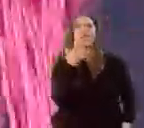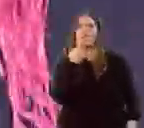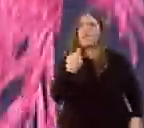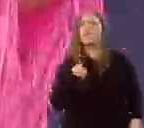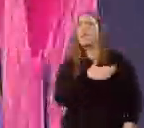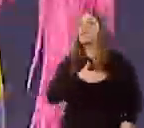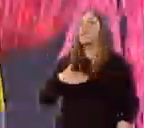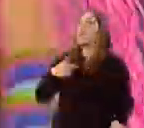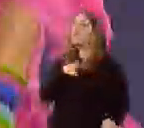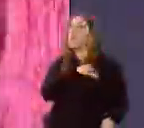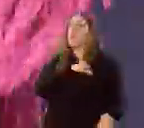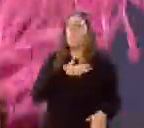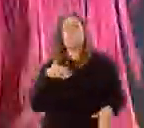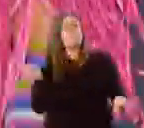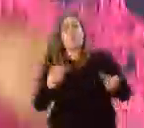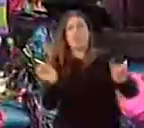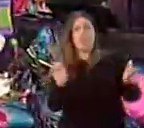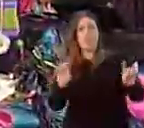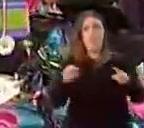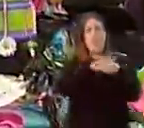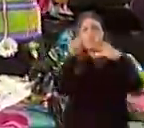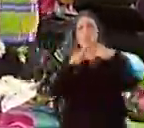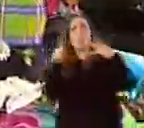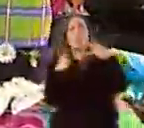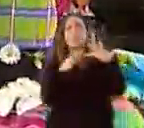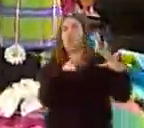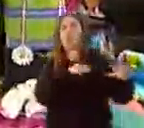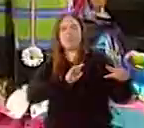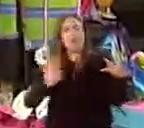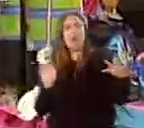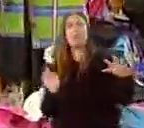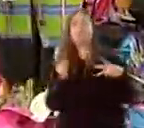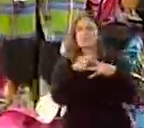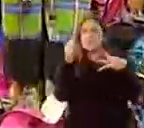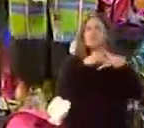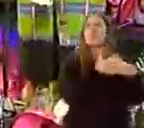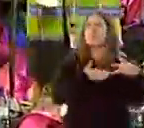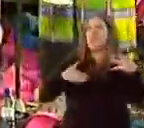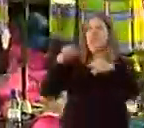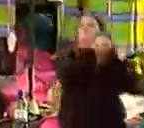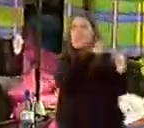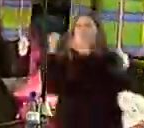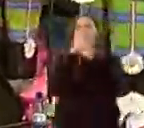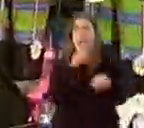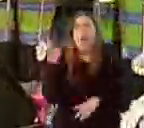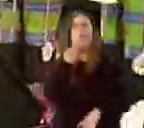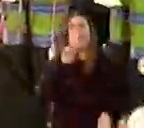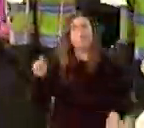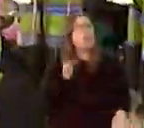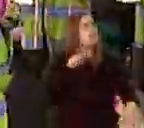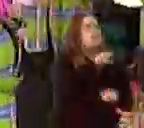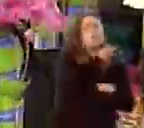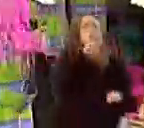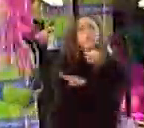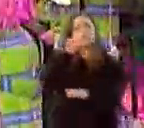no quieren segundo el tercero mujeres que comparto con ustedes nuestros